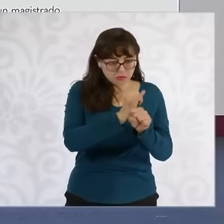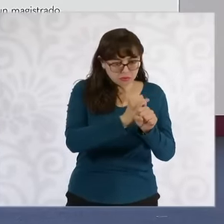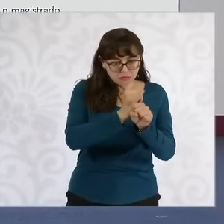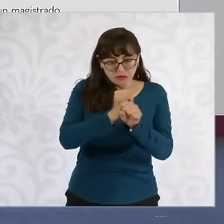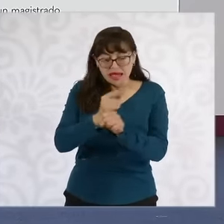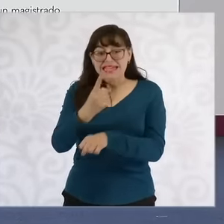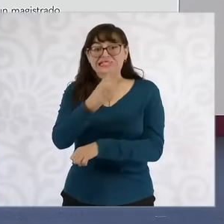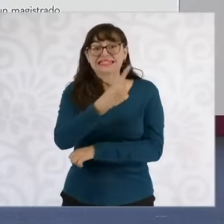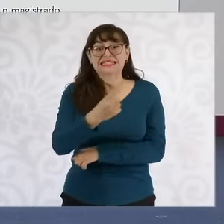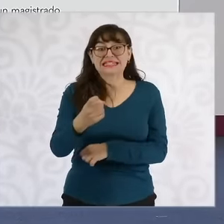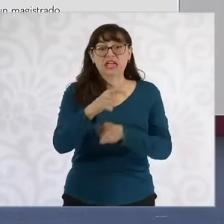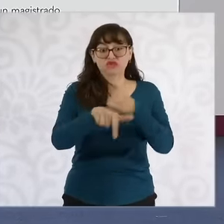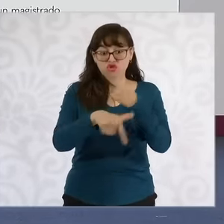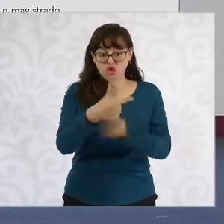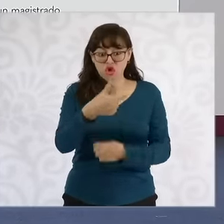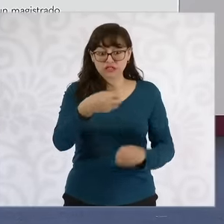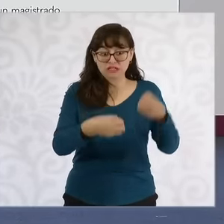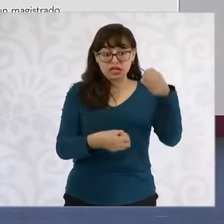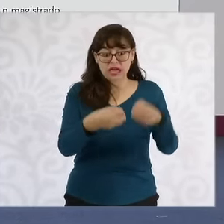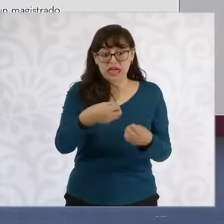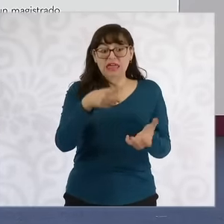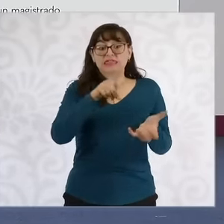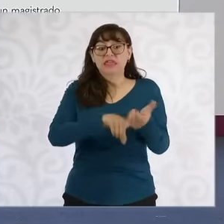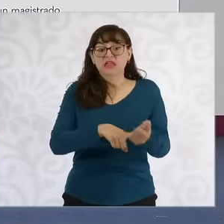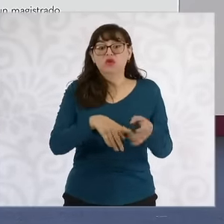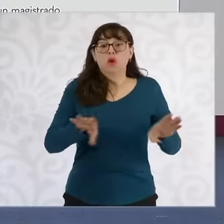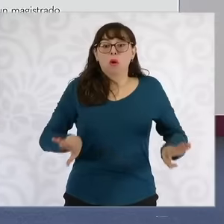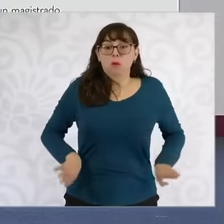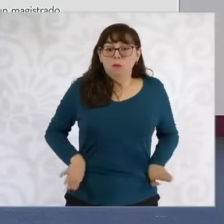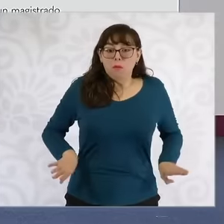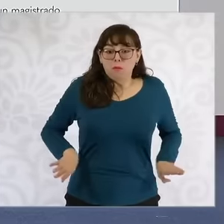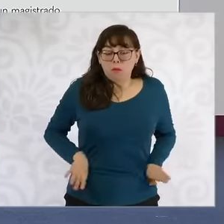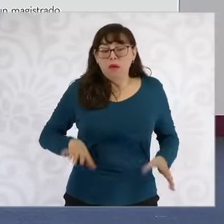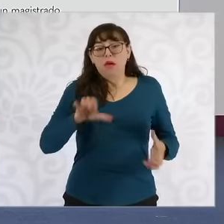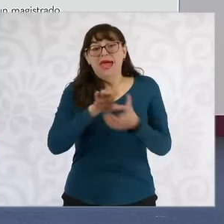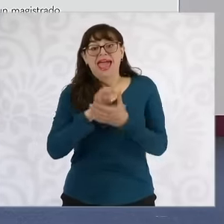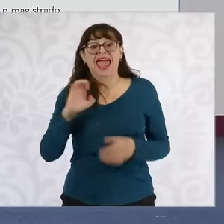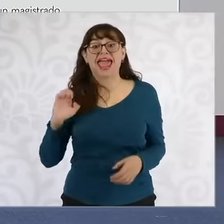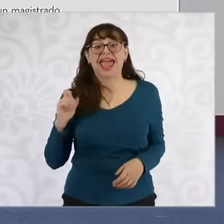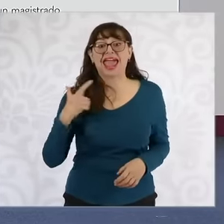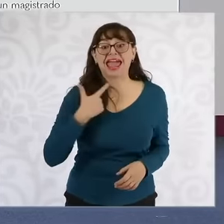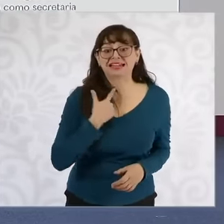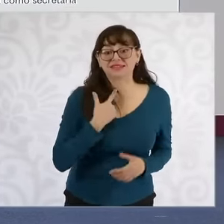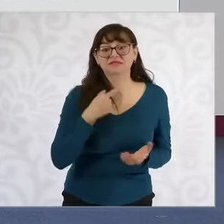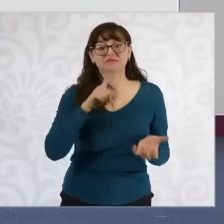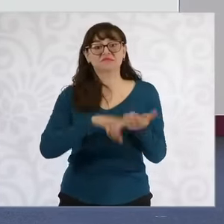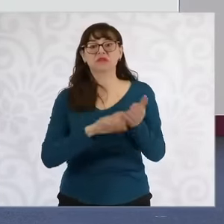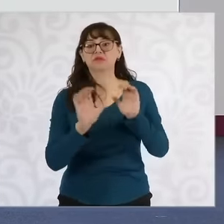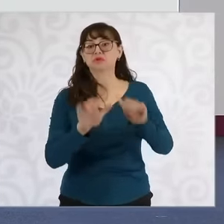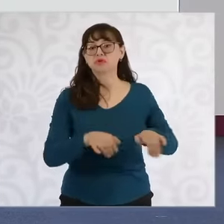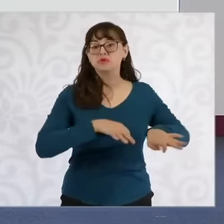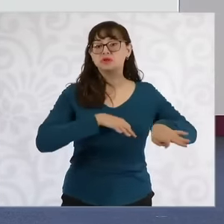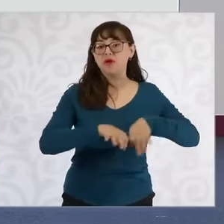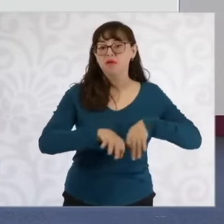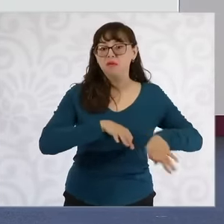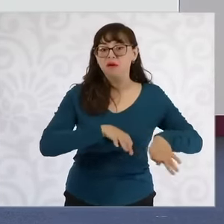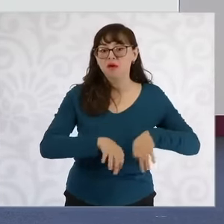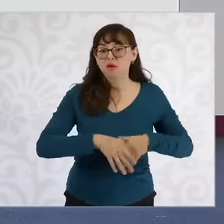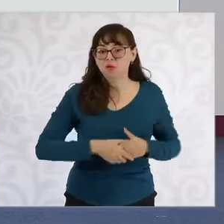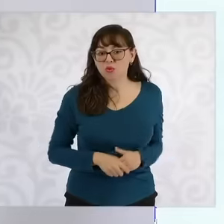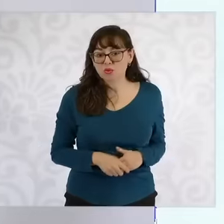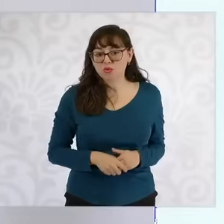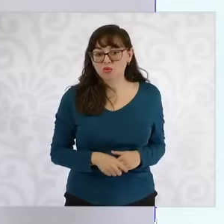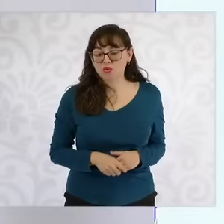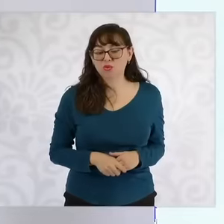a 112 juzgadores que tienen a su cónyuge, pareja o exesposa trabajando en el Poder Judicial.